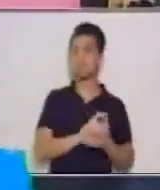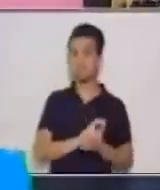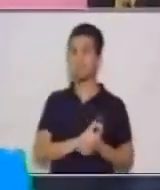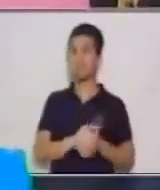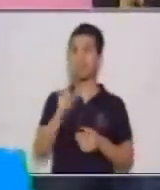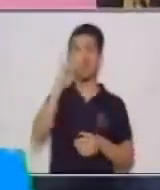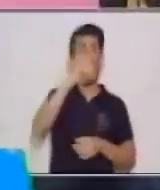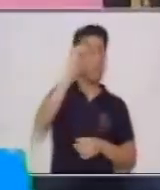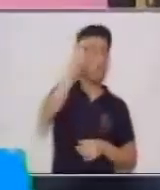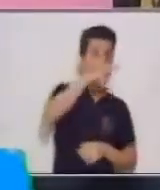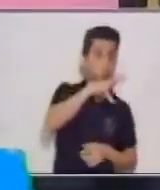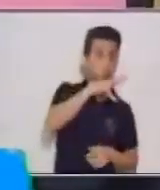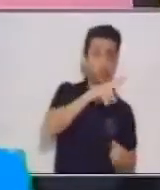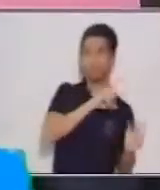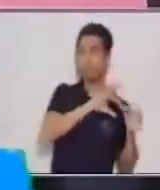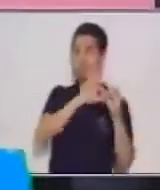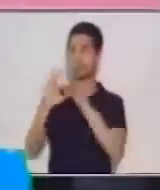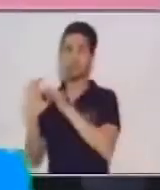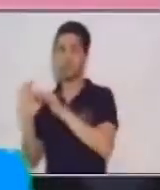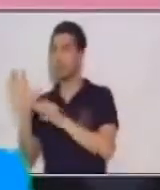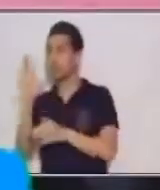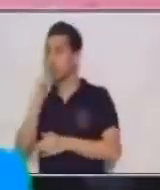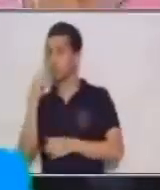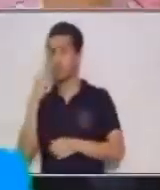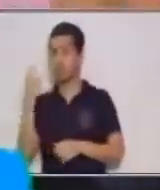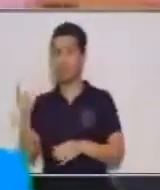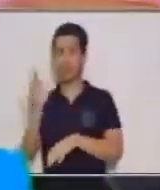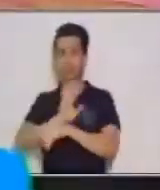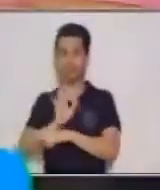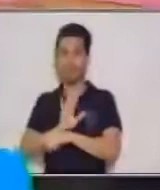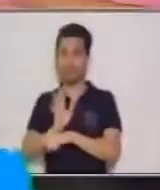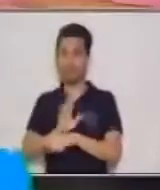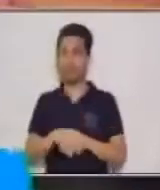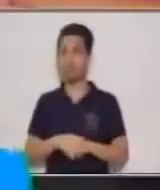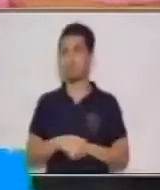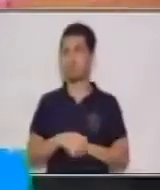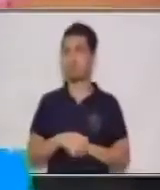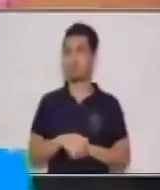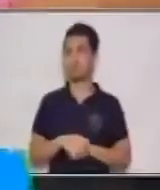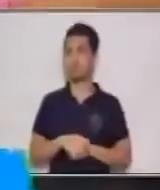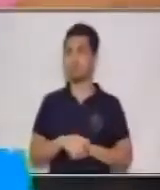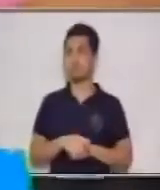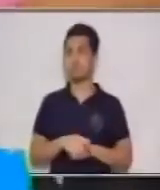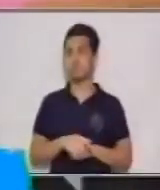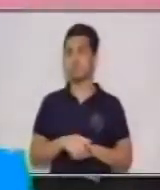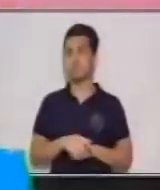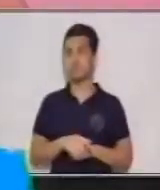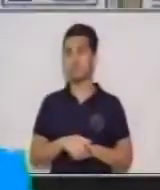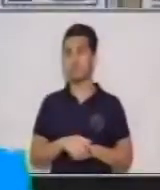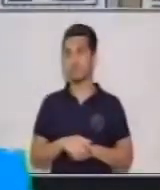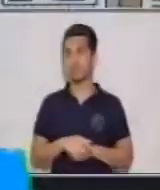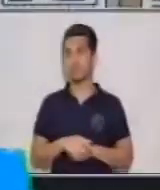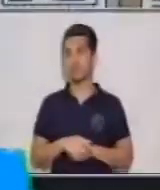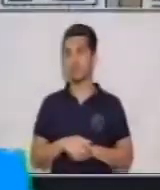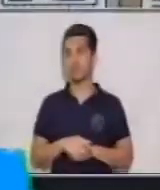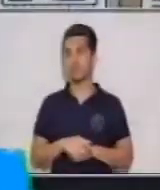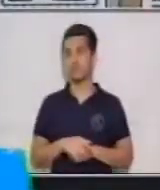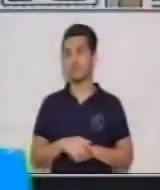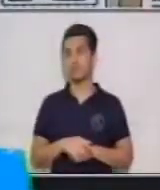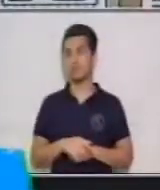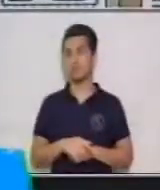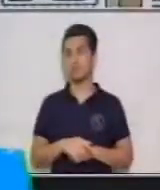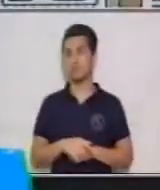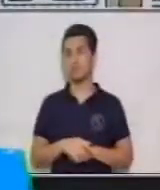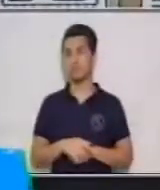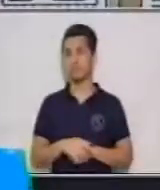ver la televisión. ¿Por qué razón? Porque si no hay electricidad, no nos funcionan los aparatos eléctricos en casa. Entonces tenemos